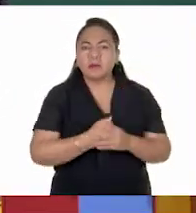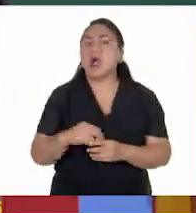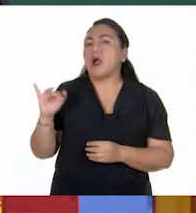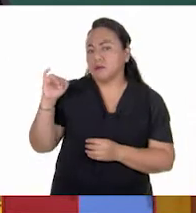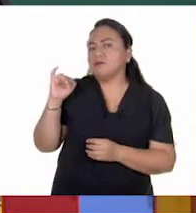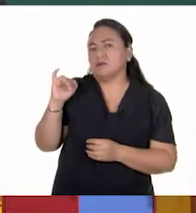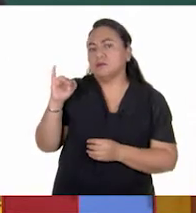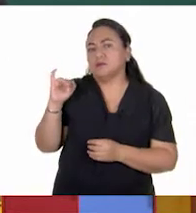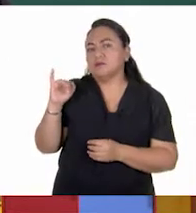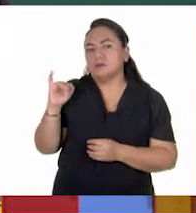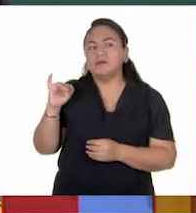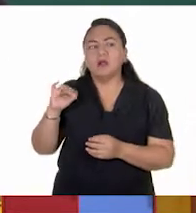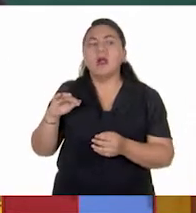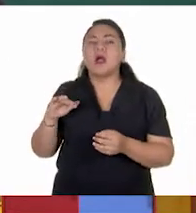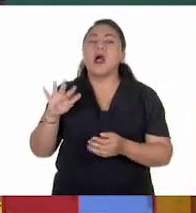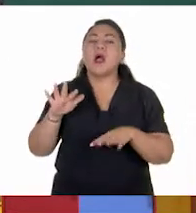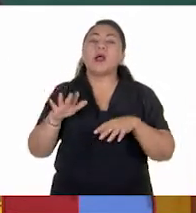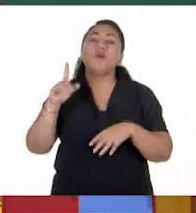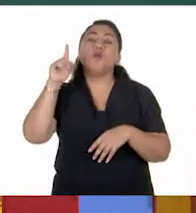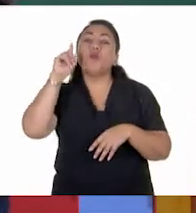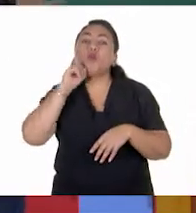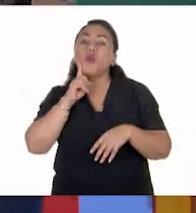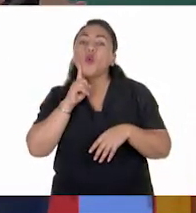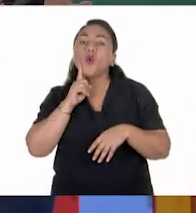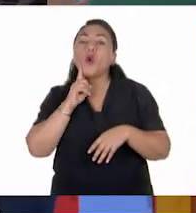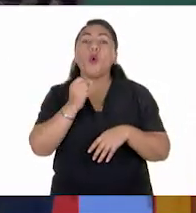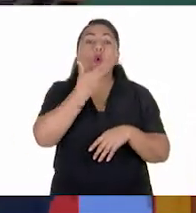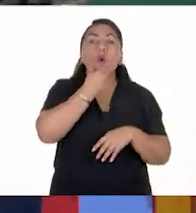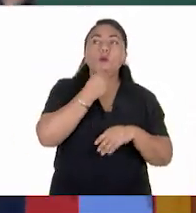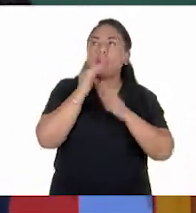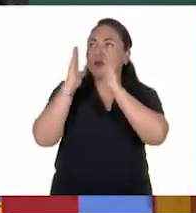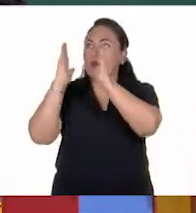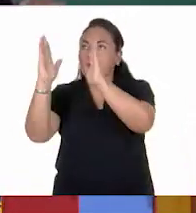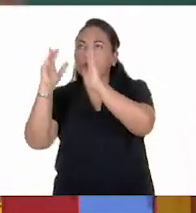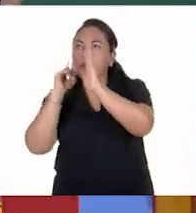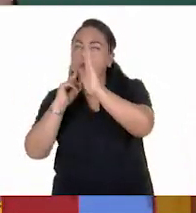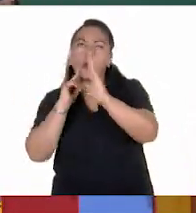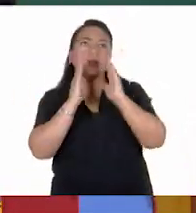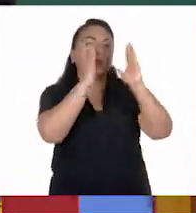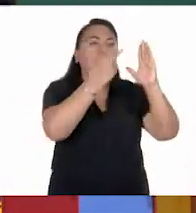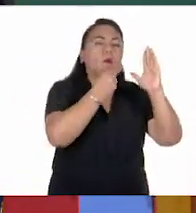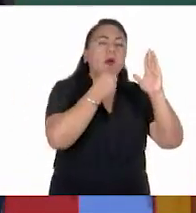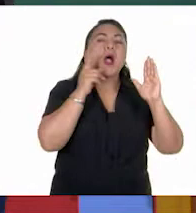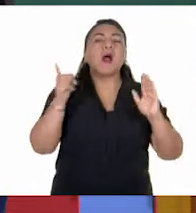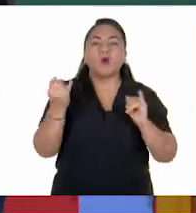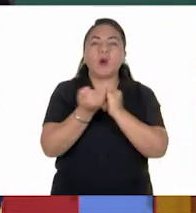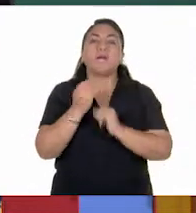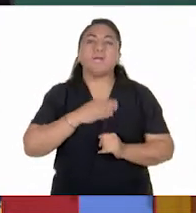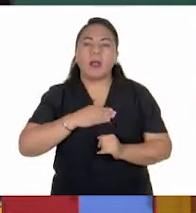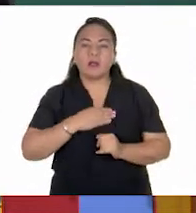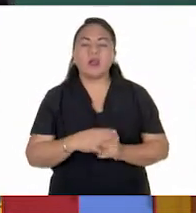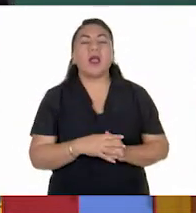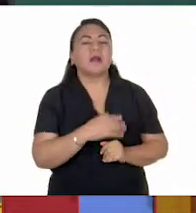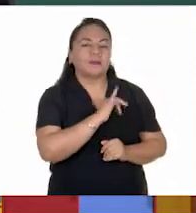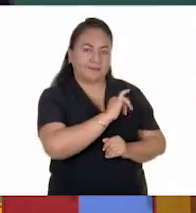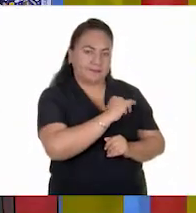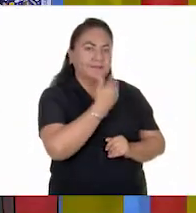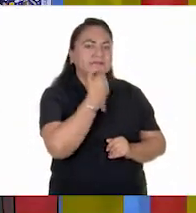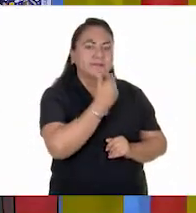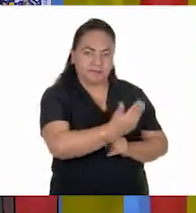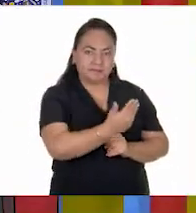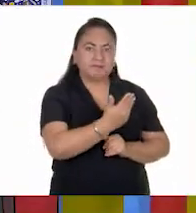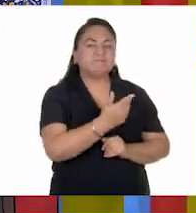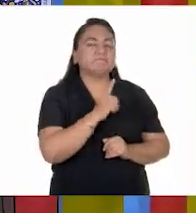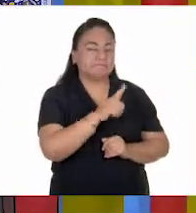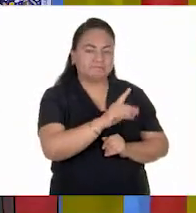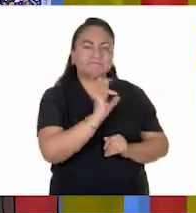sí, por ejemplo, cuando ponen a una mujer o a un hombre, también es indicativo de que ahí hay un sanitario. Muy bien, Pili lo